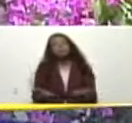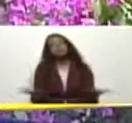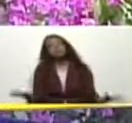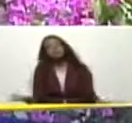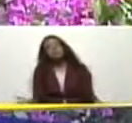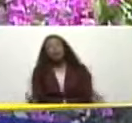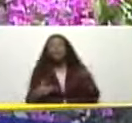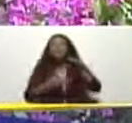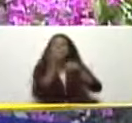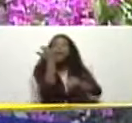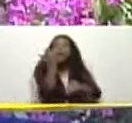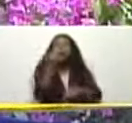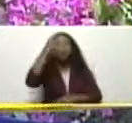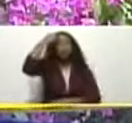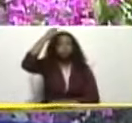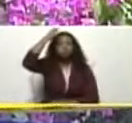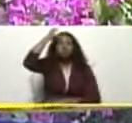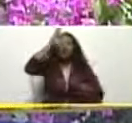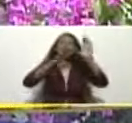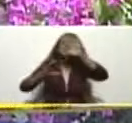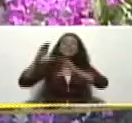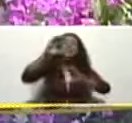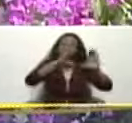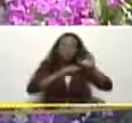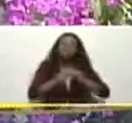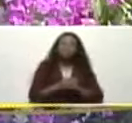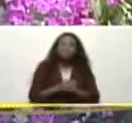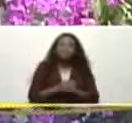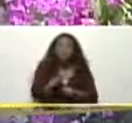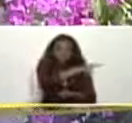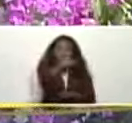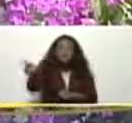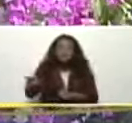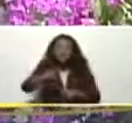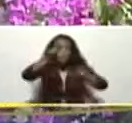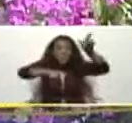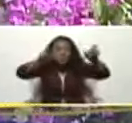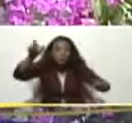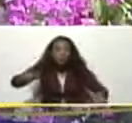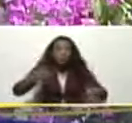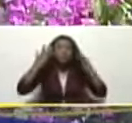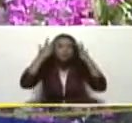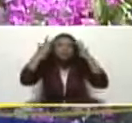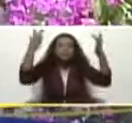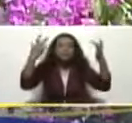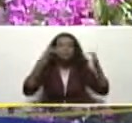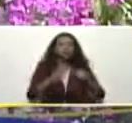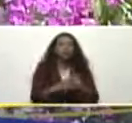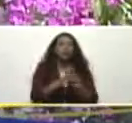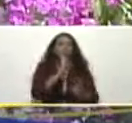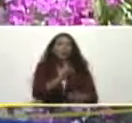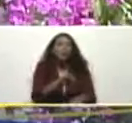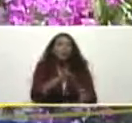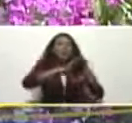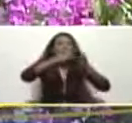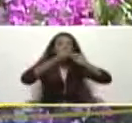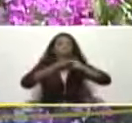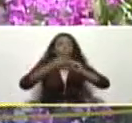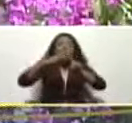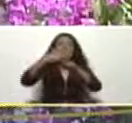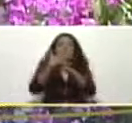Con método, con conocimiento científico, con ustedes, con la respuesta adecuada,